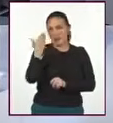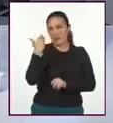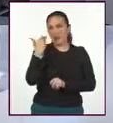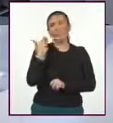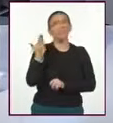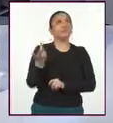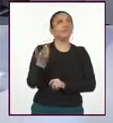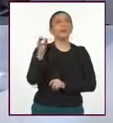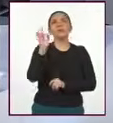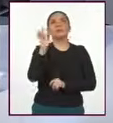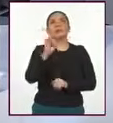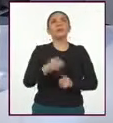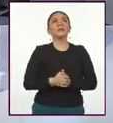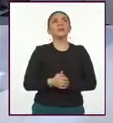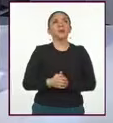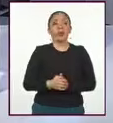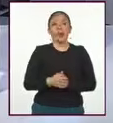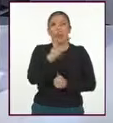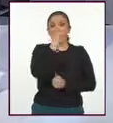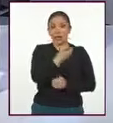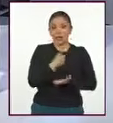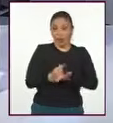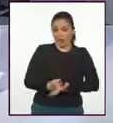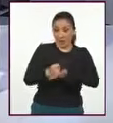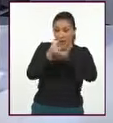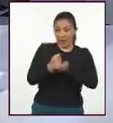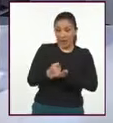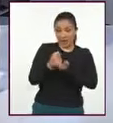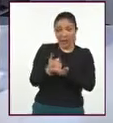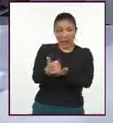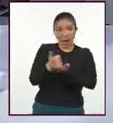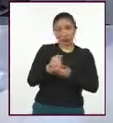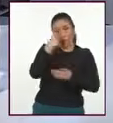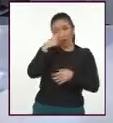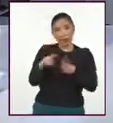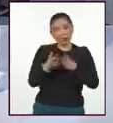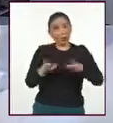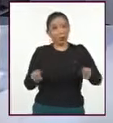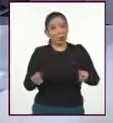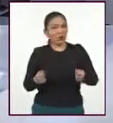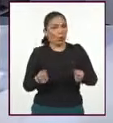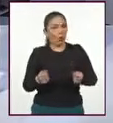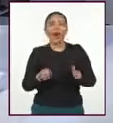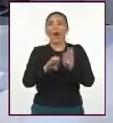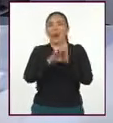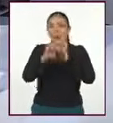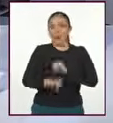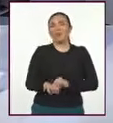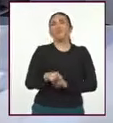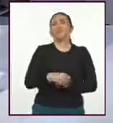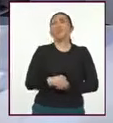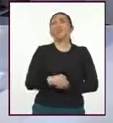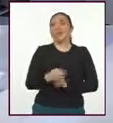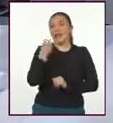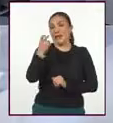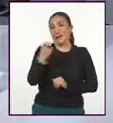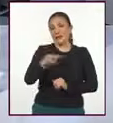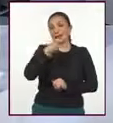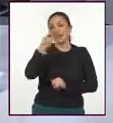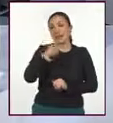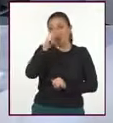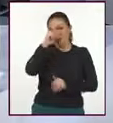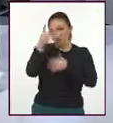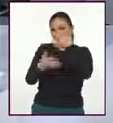no necesariamente la solución es la terapia, en este momento, en estas situaciones, por ejemplo, en este caso particular de violencia que